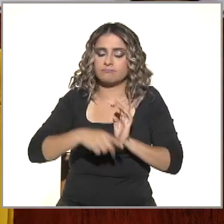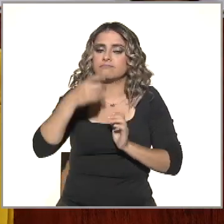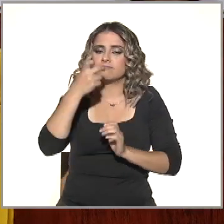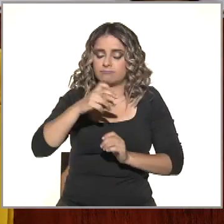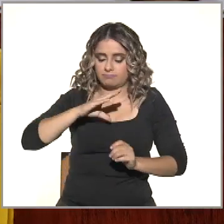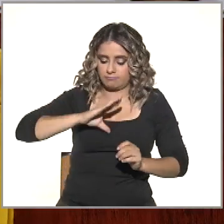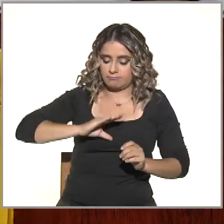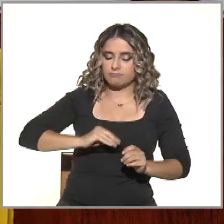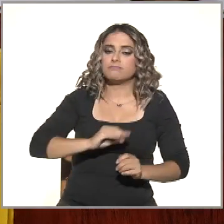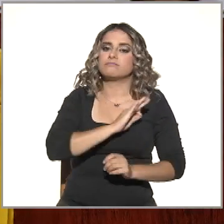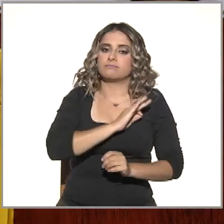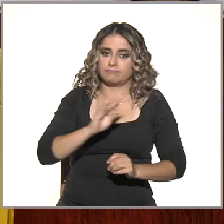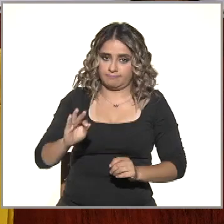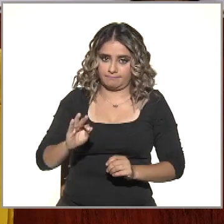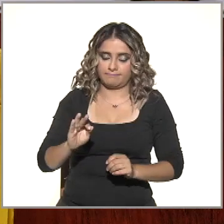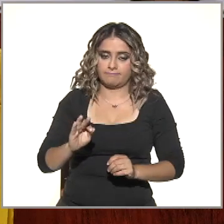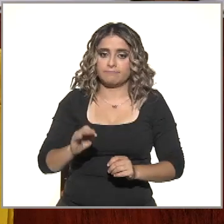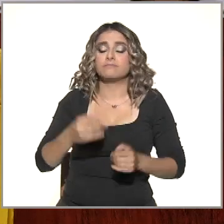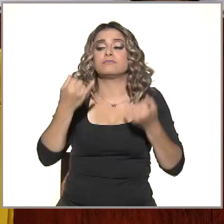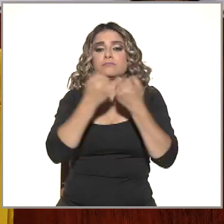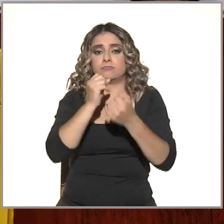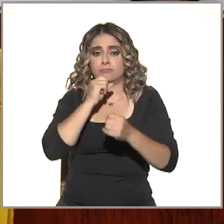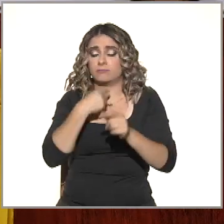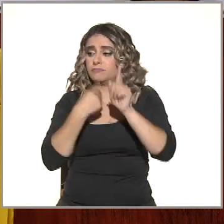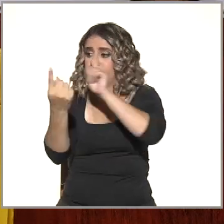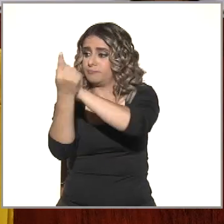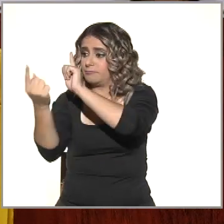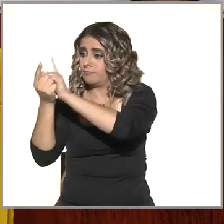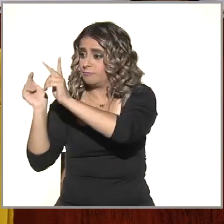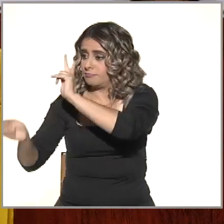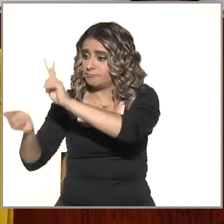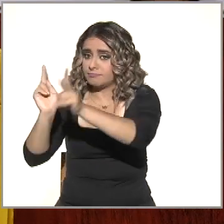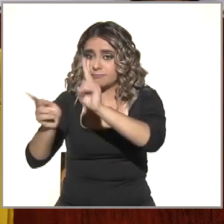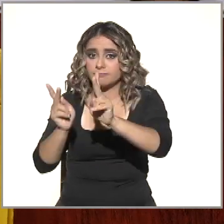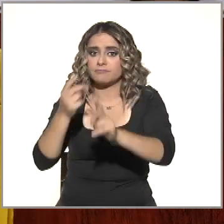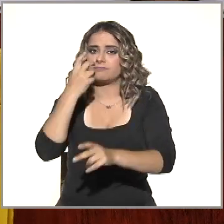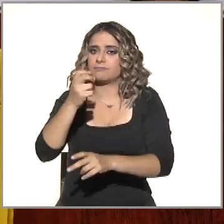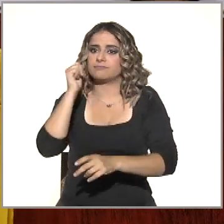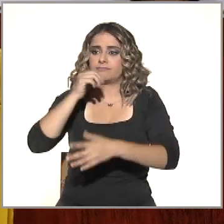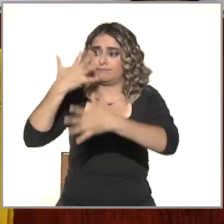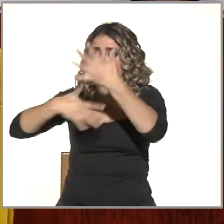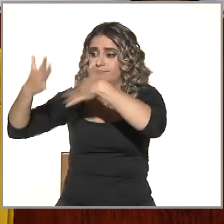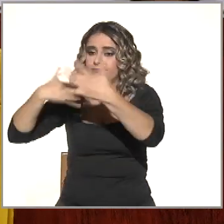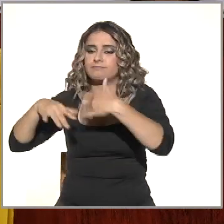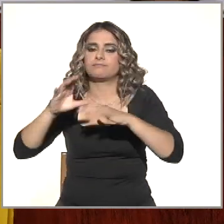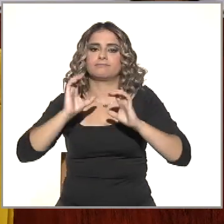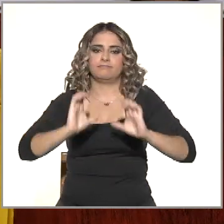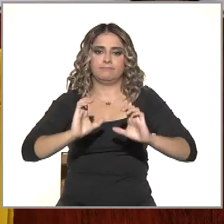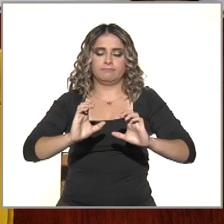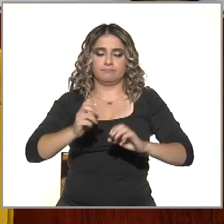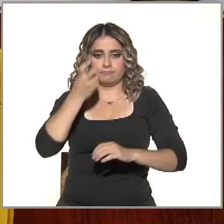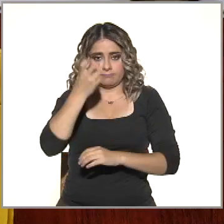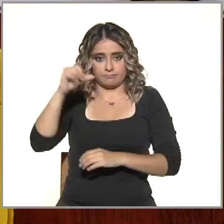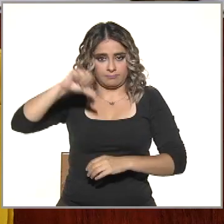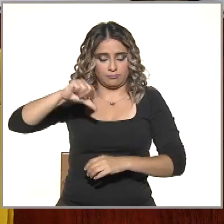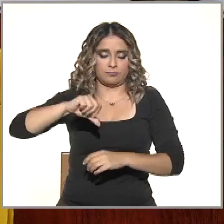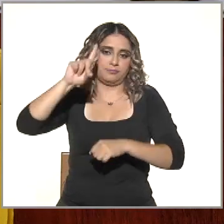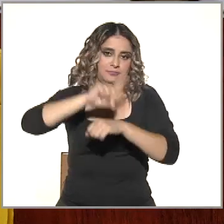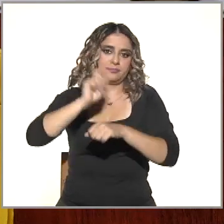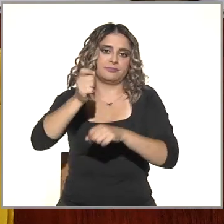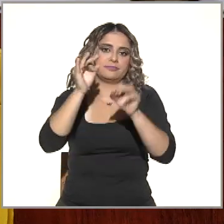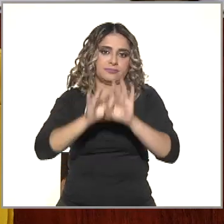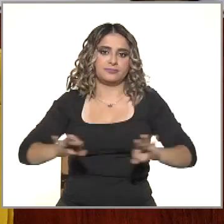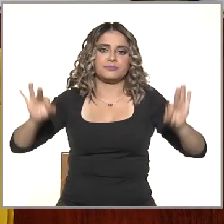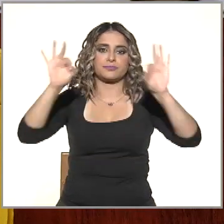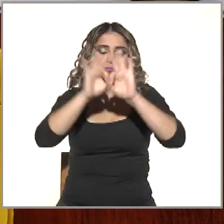nosotros tenemos con nuestro entorno es fundamental para nuestro crecimiento. Por eso para nosotros el día de hoy era importantísimo hablar